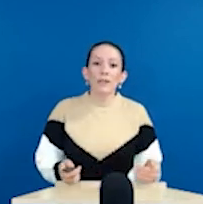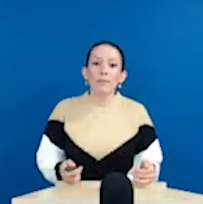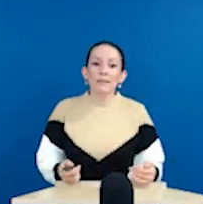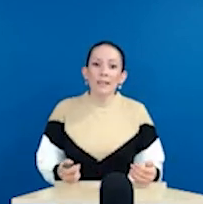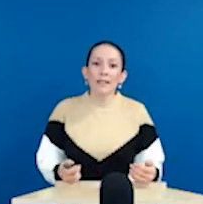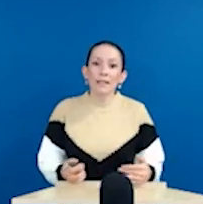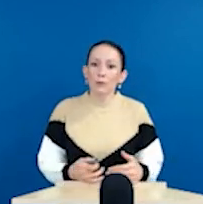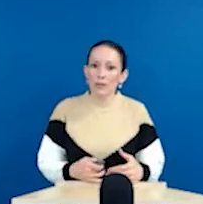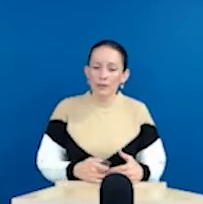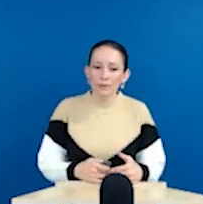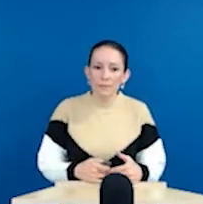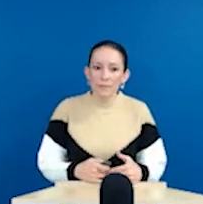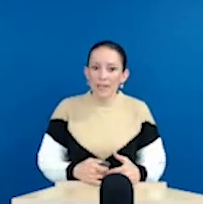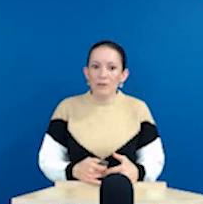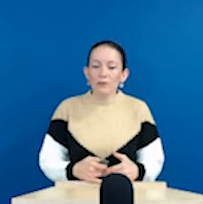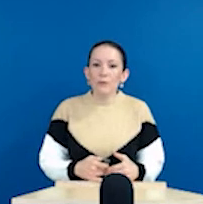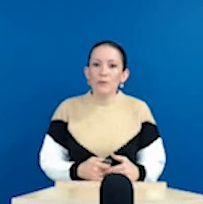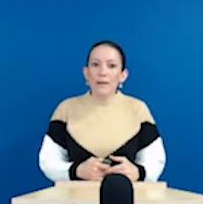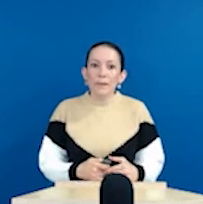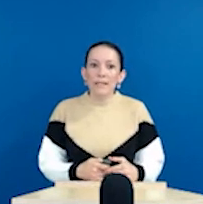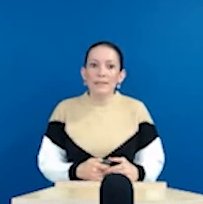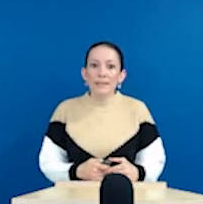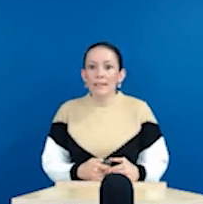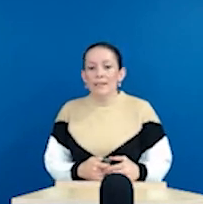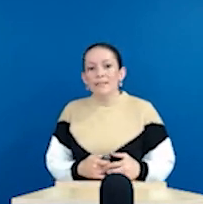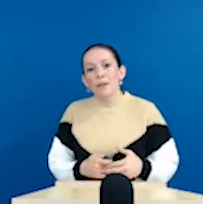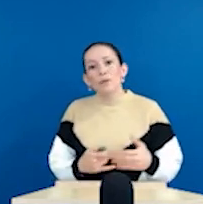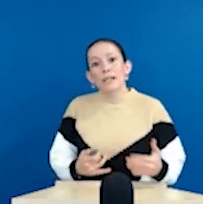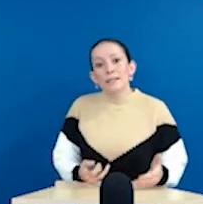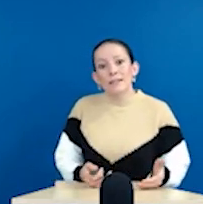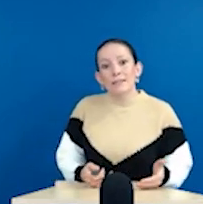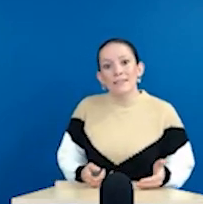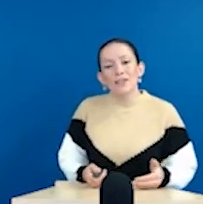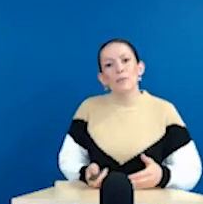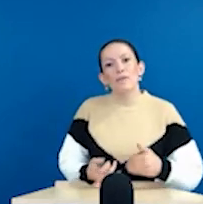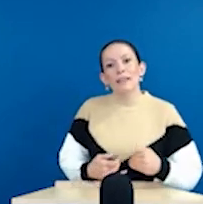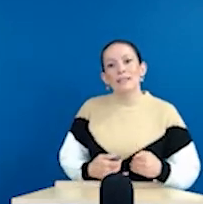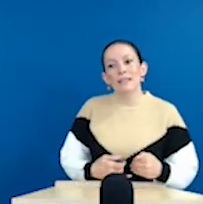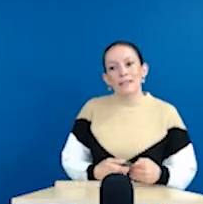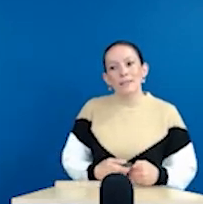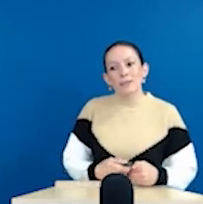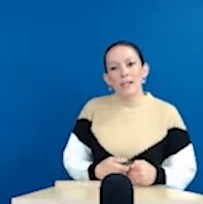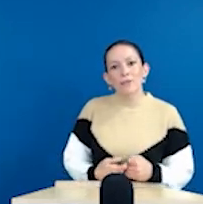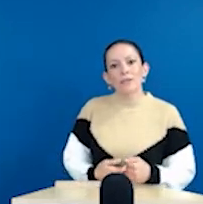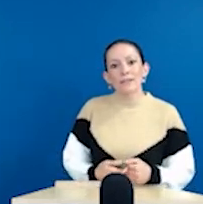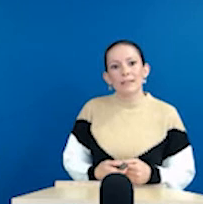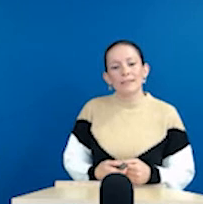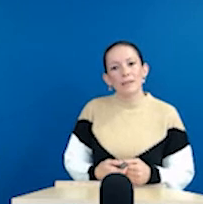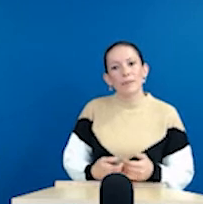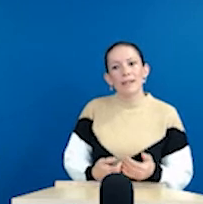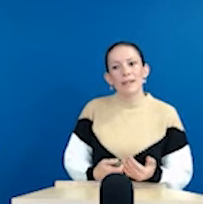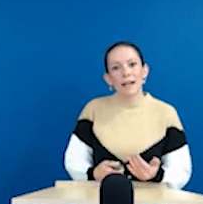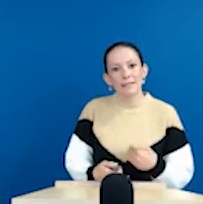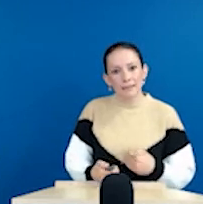porque ellos siempre están en retroceso. Ellos nunca piensan, llevo tantas si no me faltan tantos. Ellos